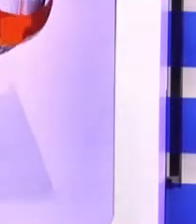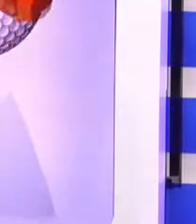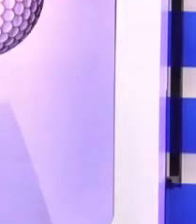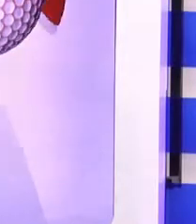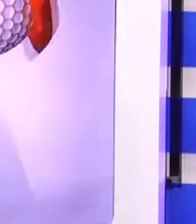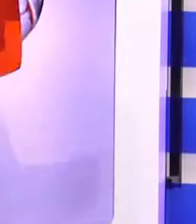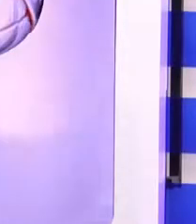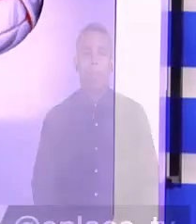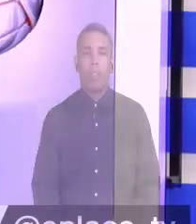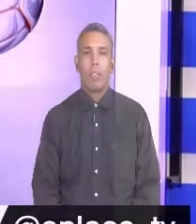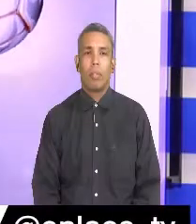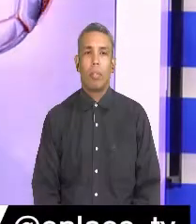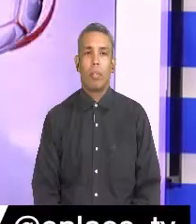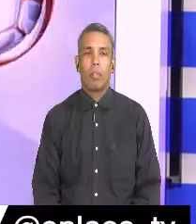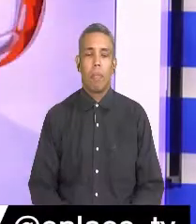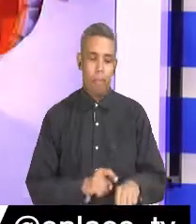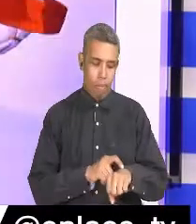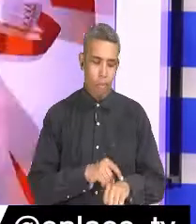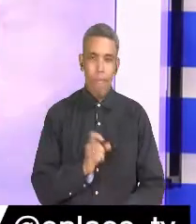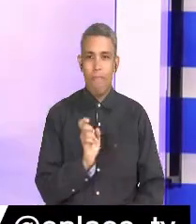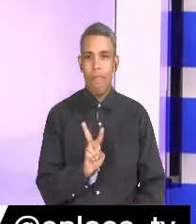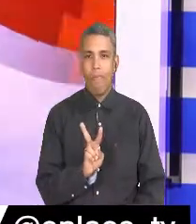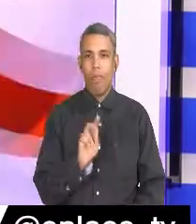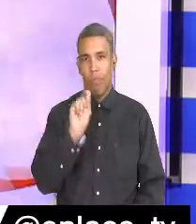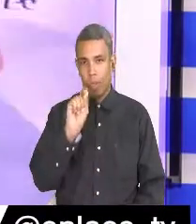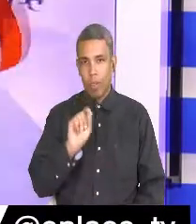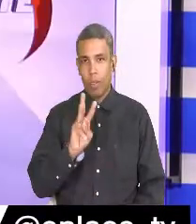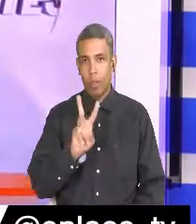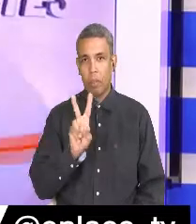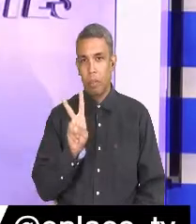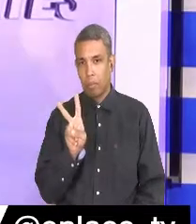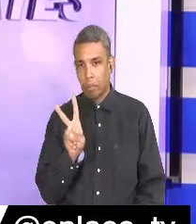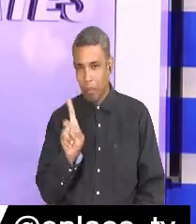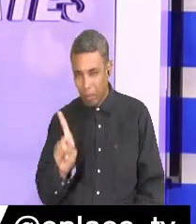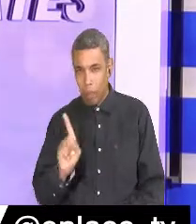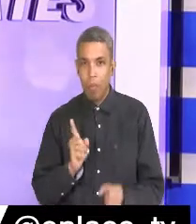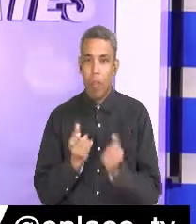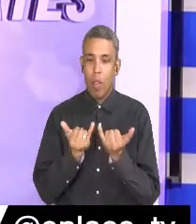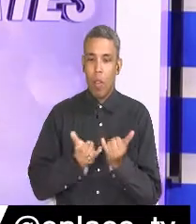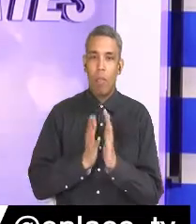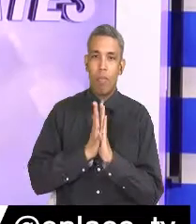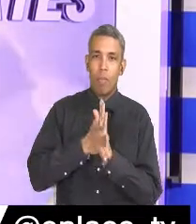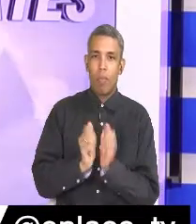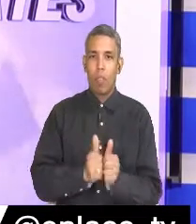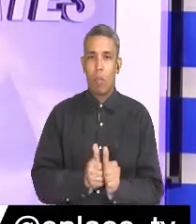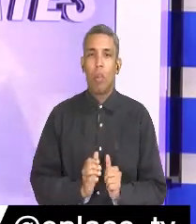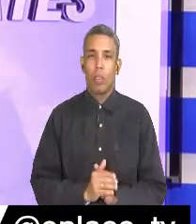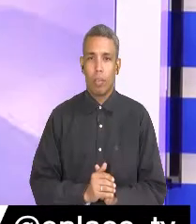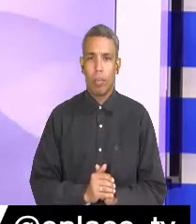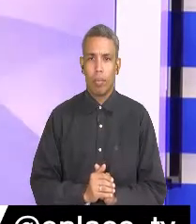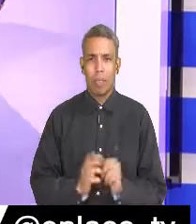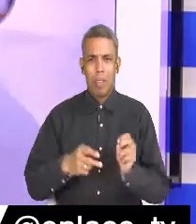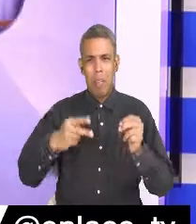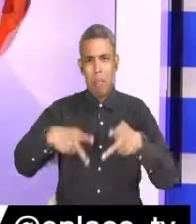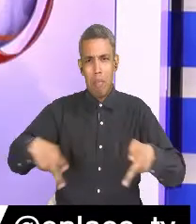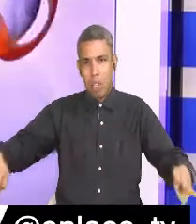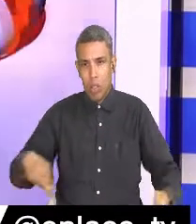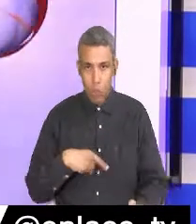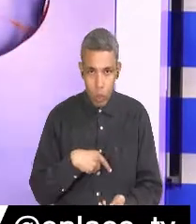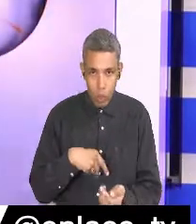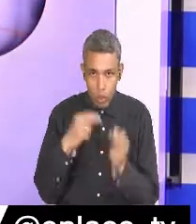Y 31 minutos del mediodía y ya está aquí toda la información deportiva en Enlace Noticias. Cerca de 20 ajedrecistas de la ciudad